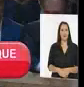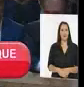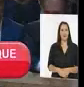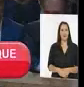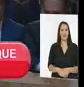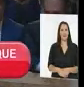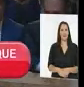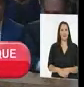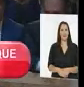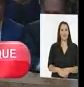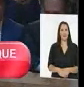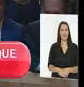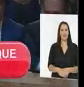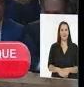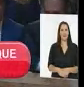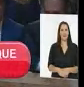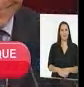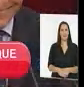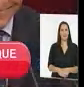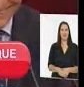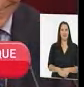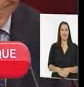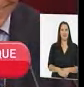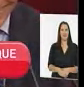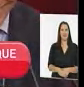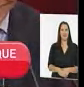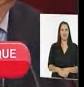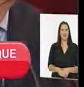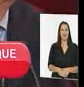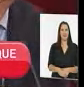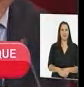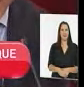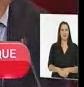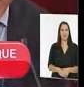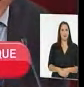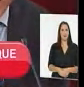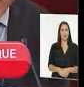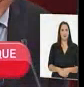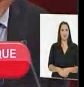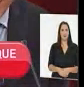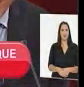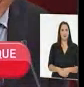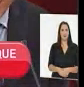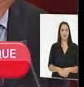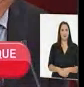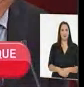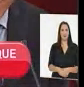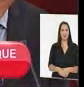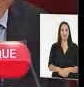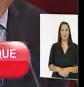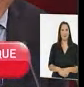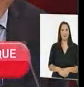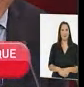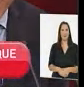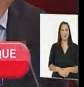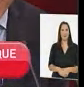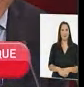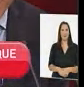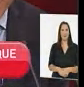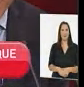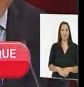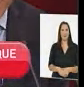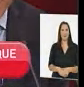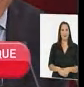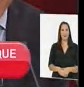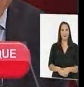tenga grupos de trabajo y que nos permita mirar. Un consejo que debería integrar, por ejemplo, a las universidades, ¿no? Las universidades que